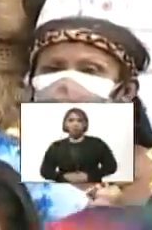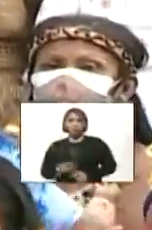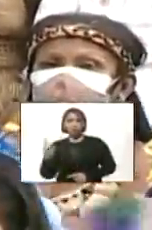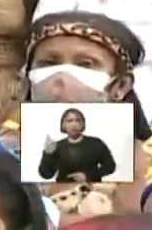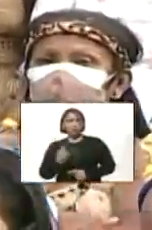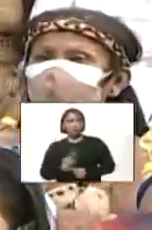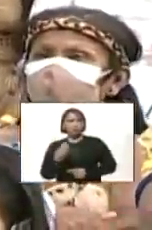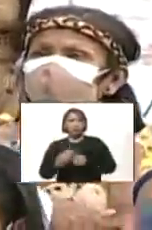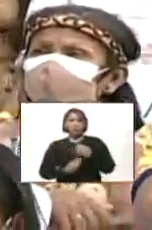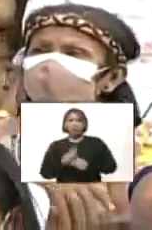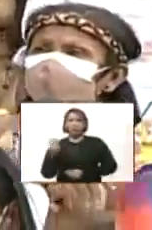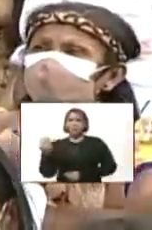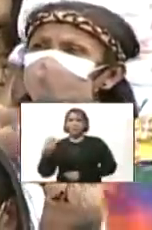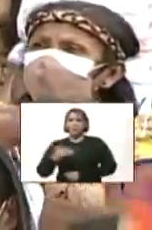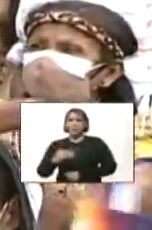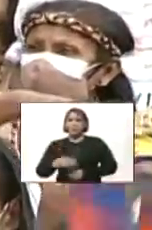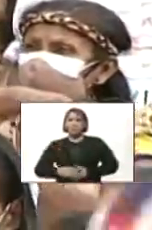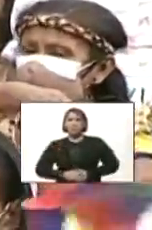Tenemos que hacer mucho más.